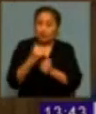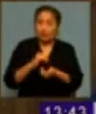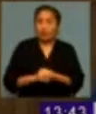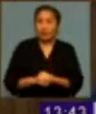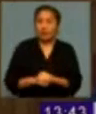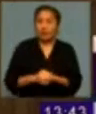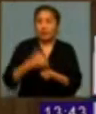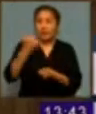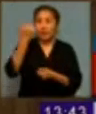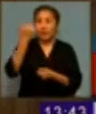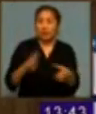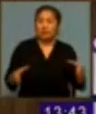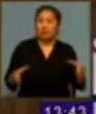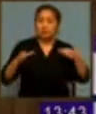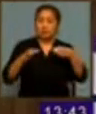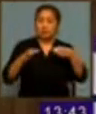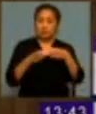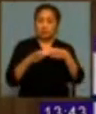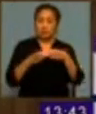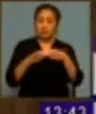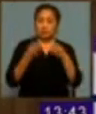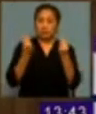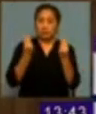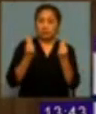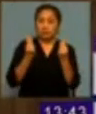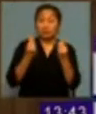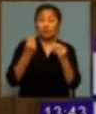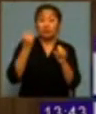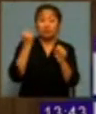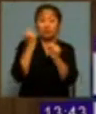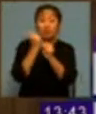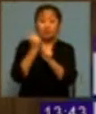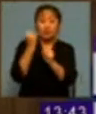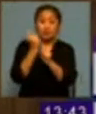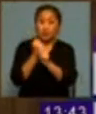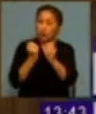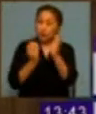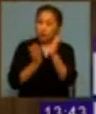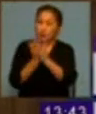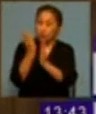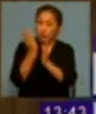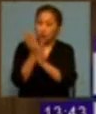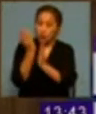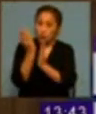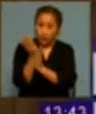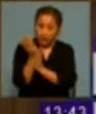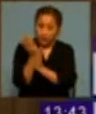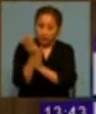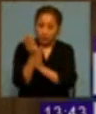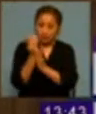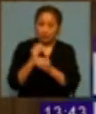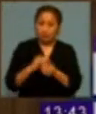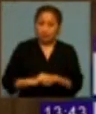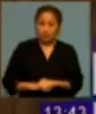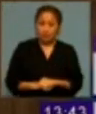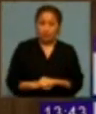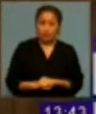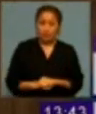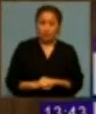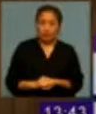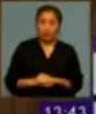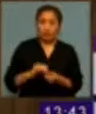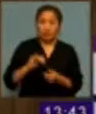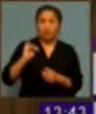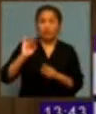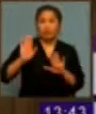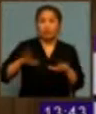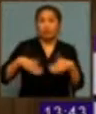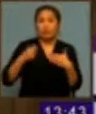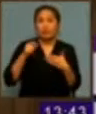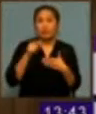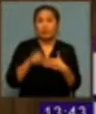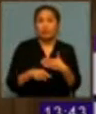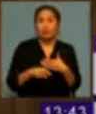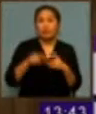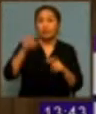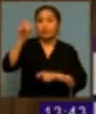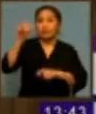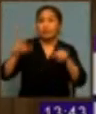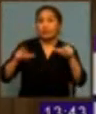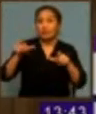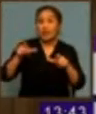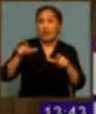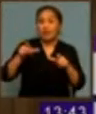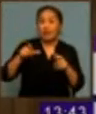en reuniones para que la fuente de laboral sea la menos perjudicada concierto para que los